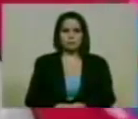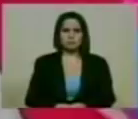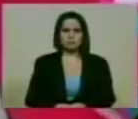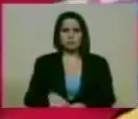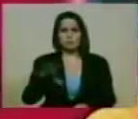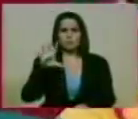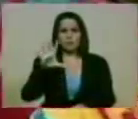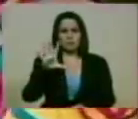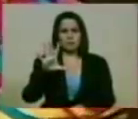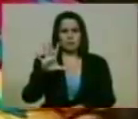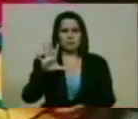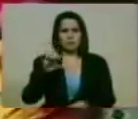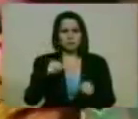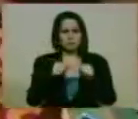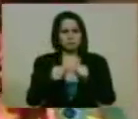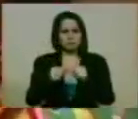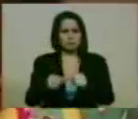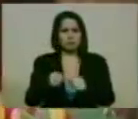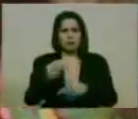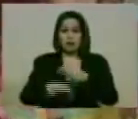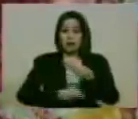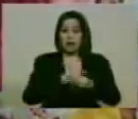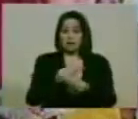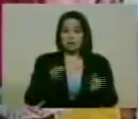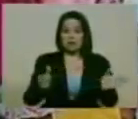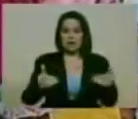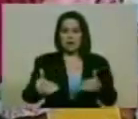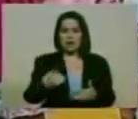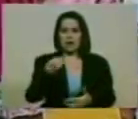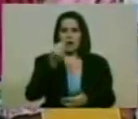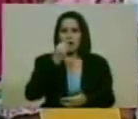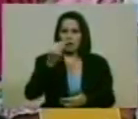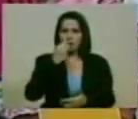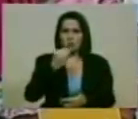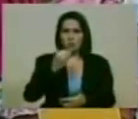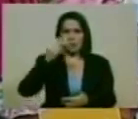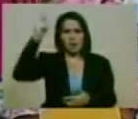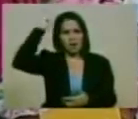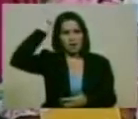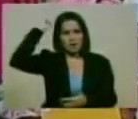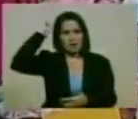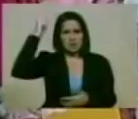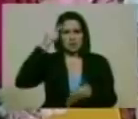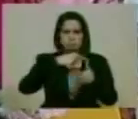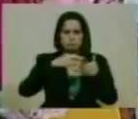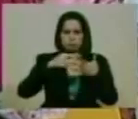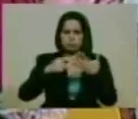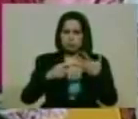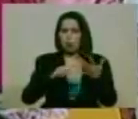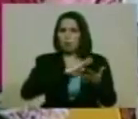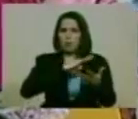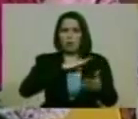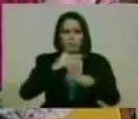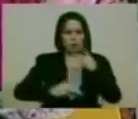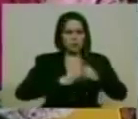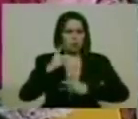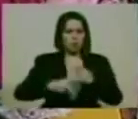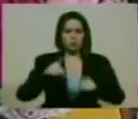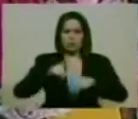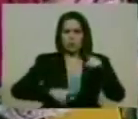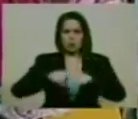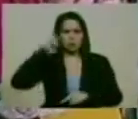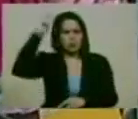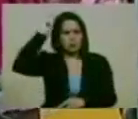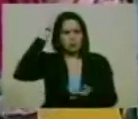Quinto, establecer la creación de una caja CLAP indígena que contenga los rubros autóctonos producidos en las diferentes